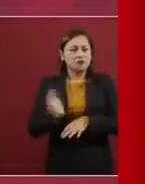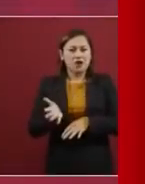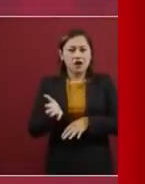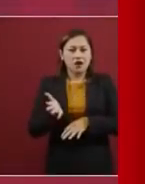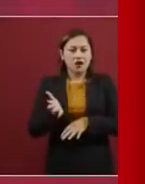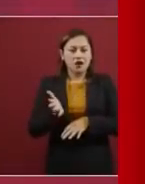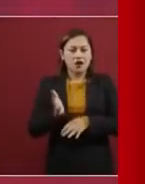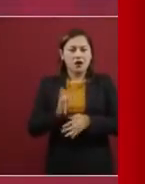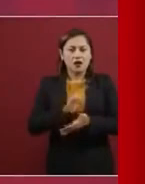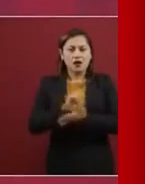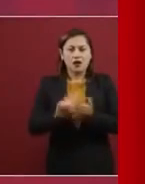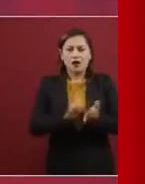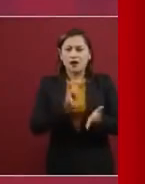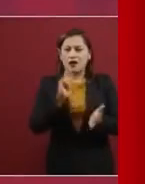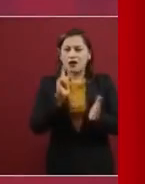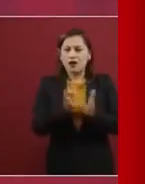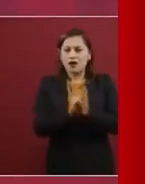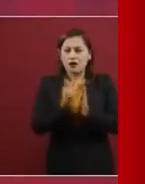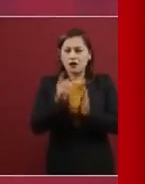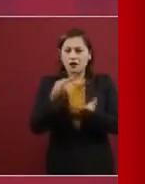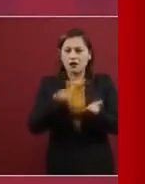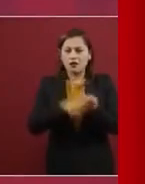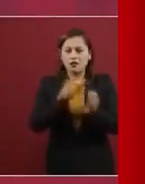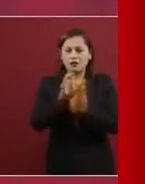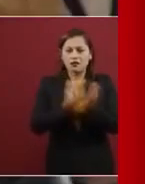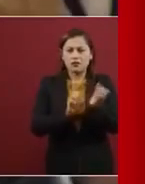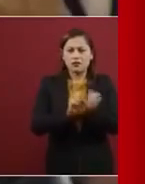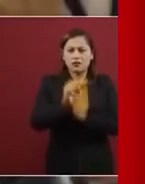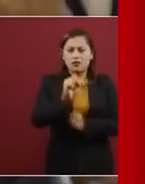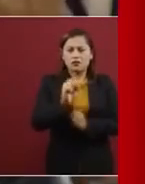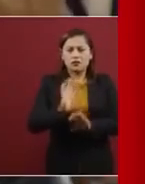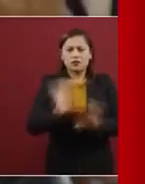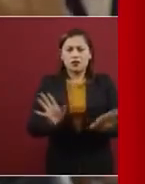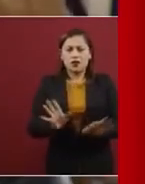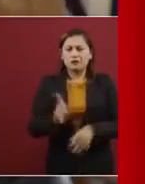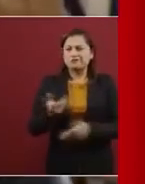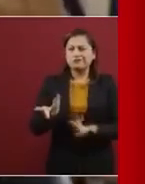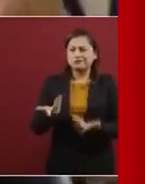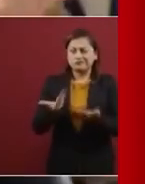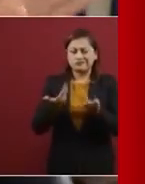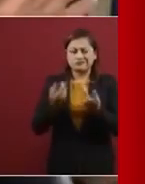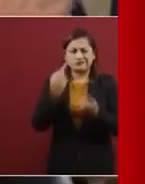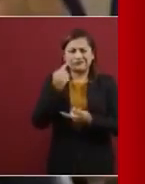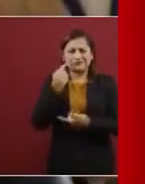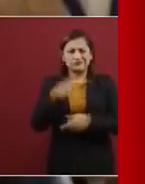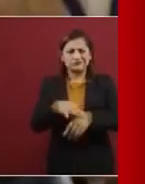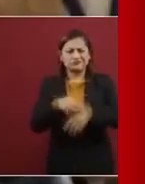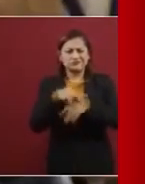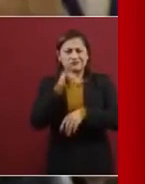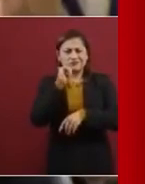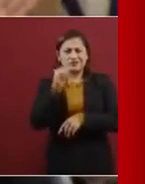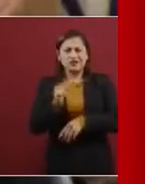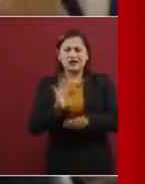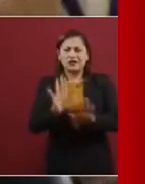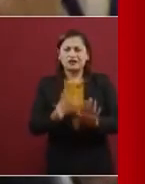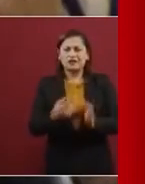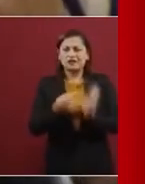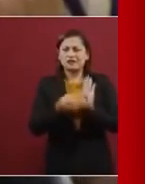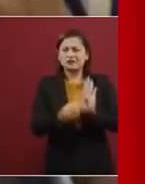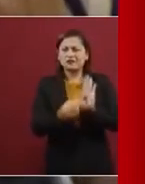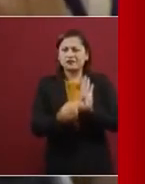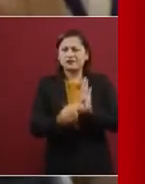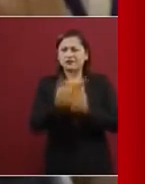una reforma constitucional. Pero no resultados, señor presidente. Claro que sí hay resultados. Las cifras indican que sigue aumentando el